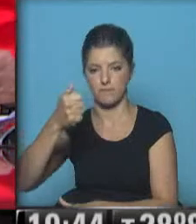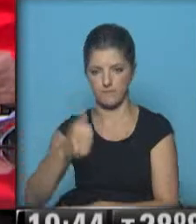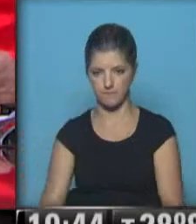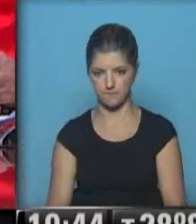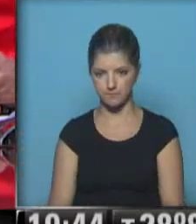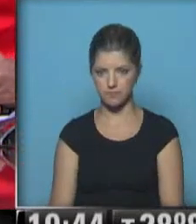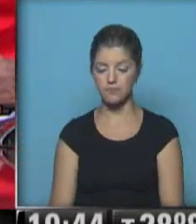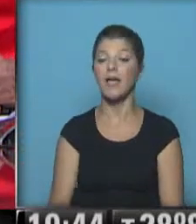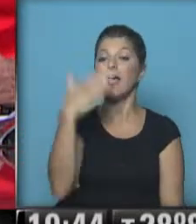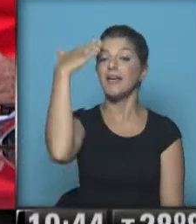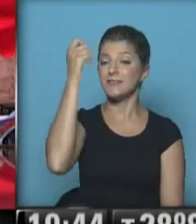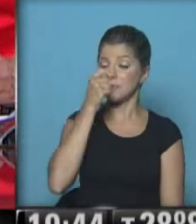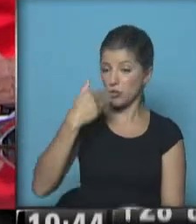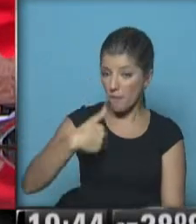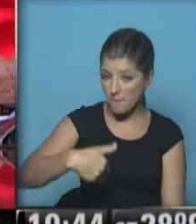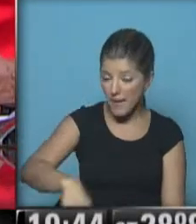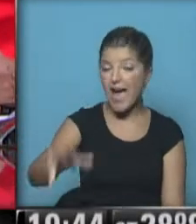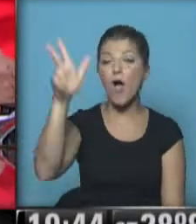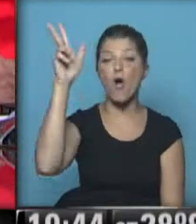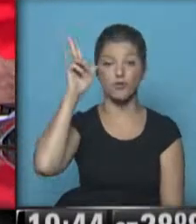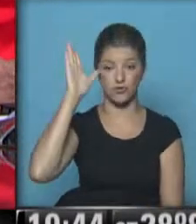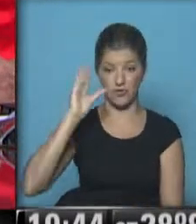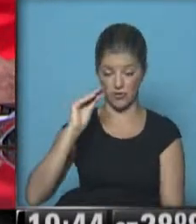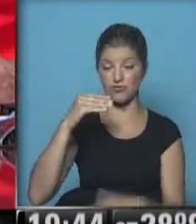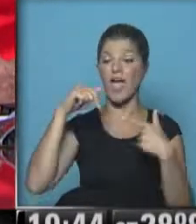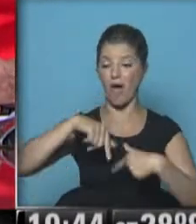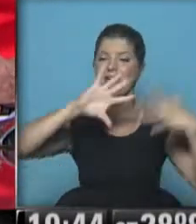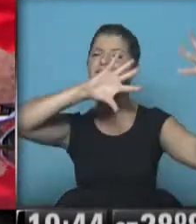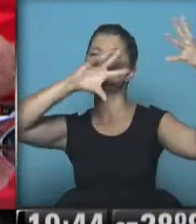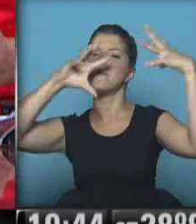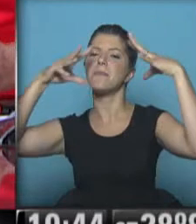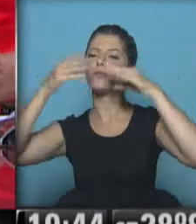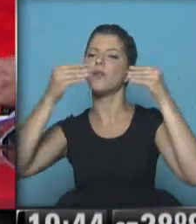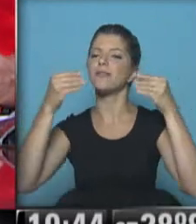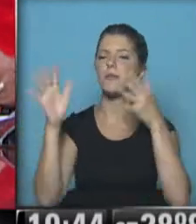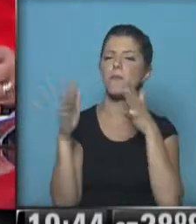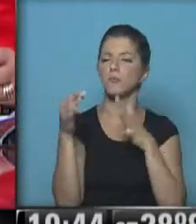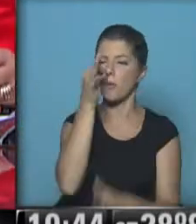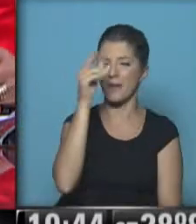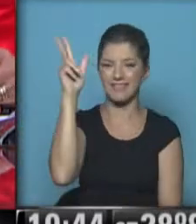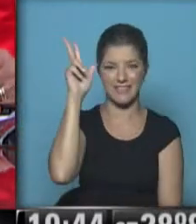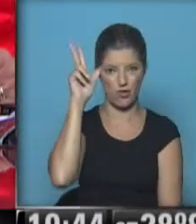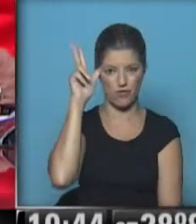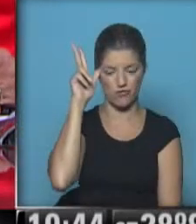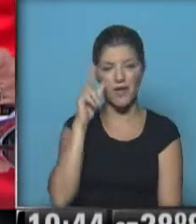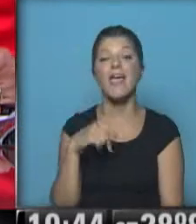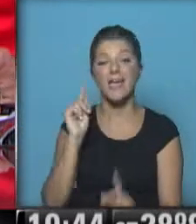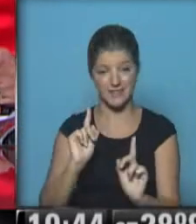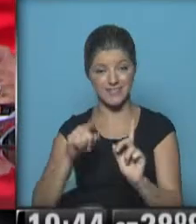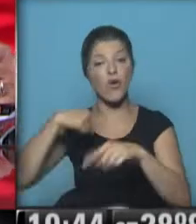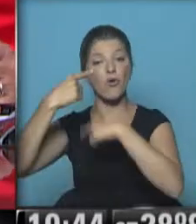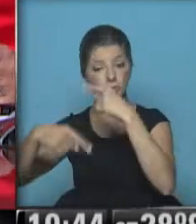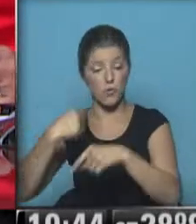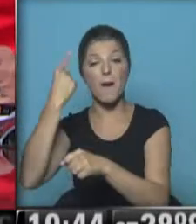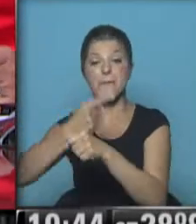a 15 minutos de las ocho de la noche la temperatura en la ciudad de buenos aires es de un poquito más de 28 grados y así seguirá el tiempo en